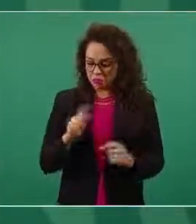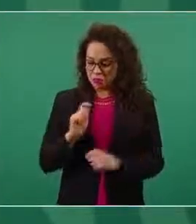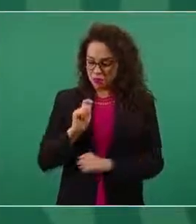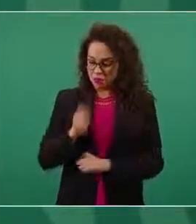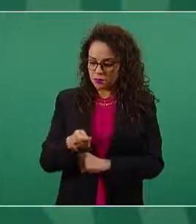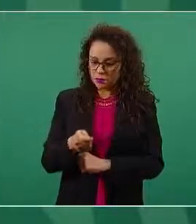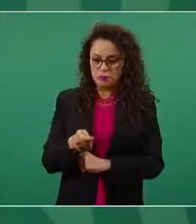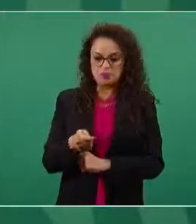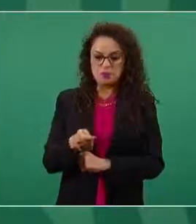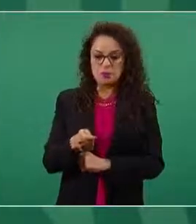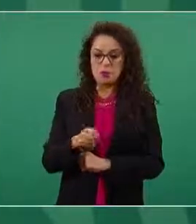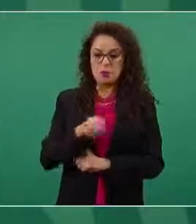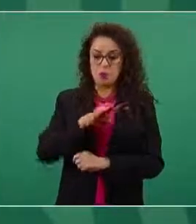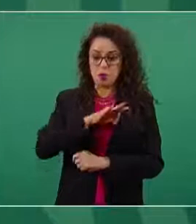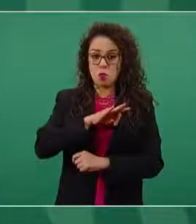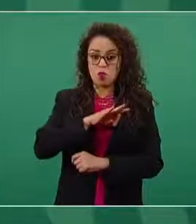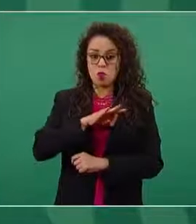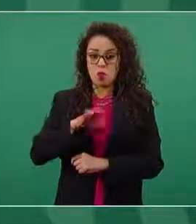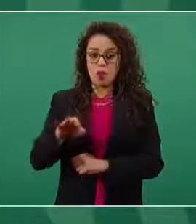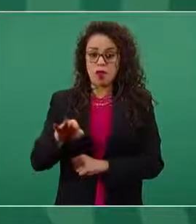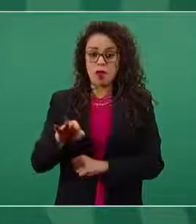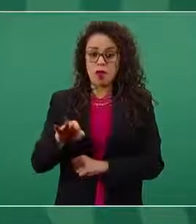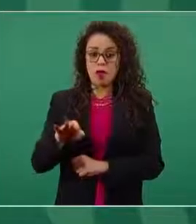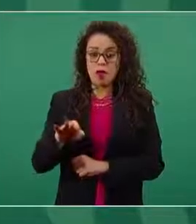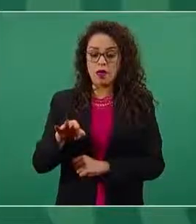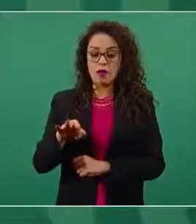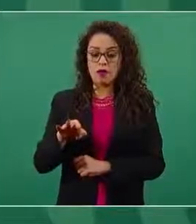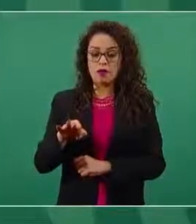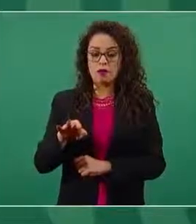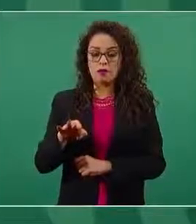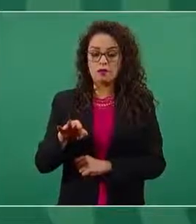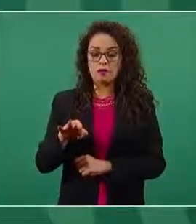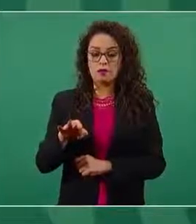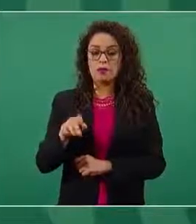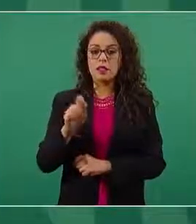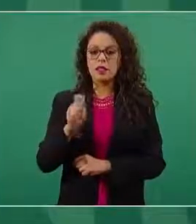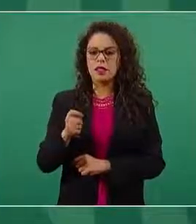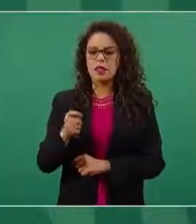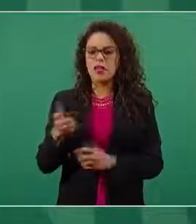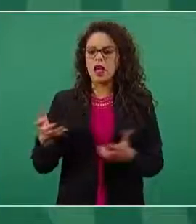influencia para ir ocupando